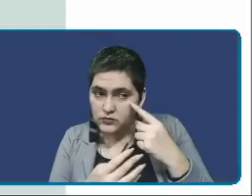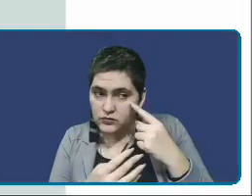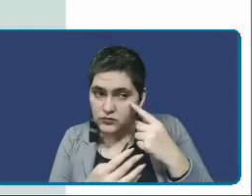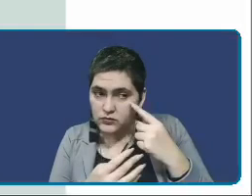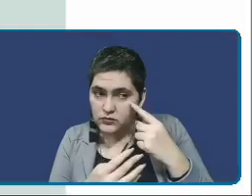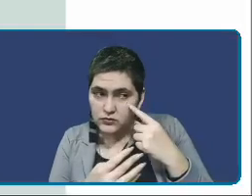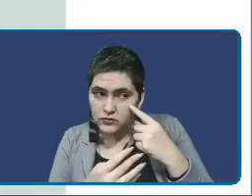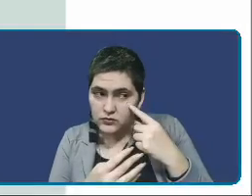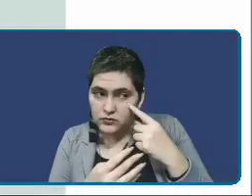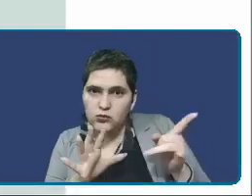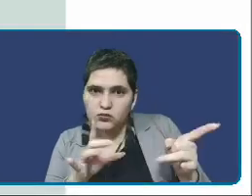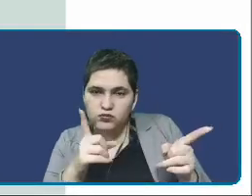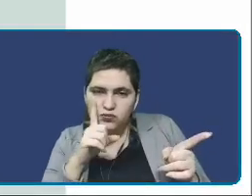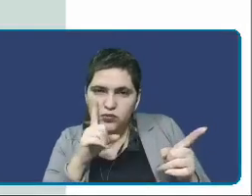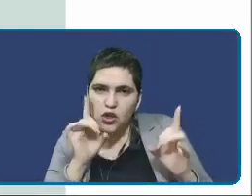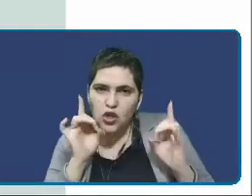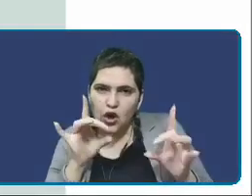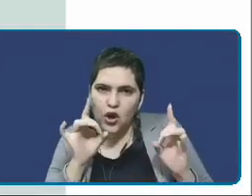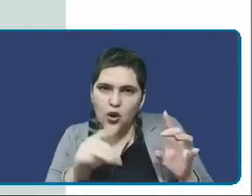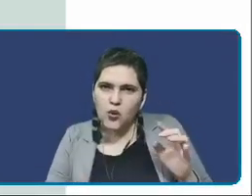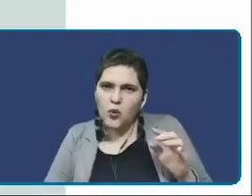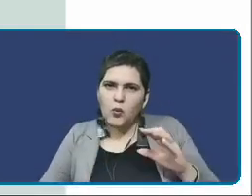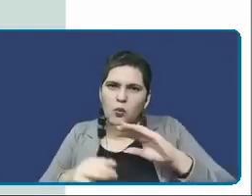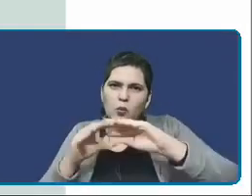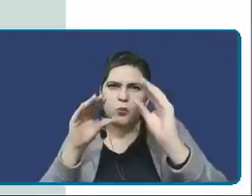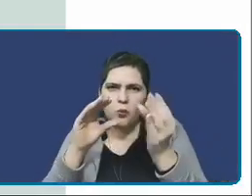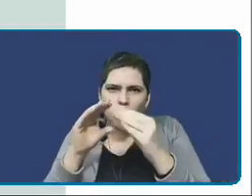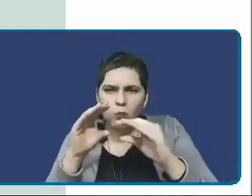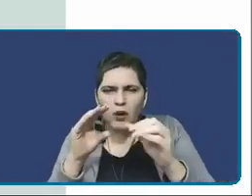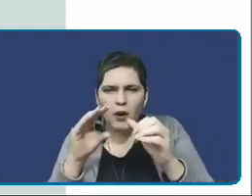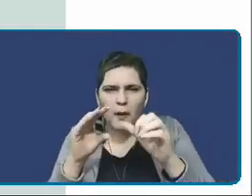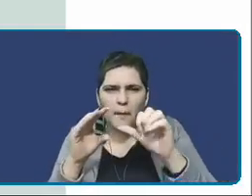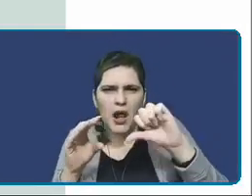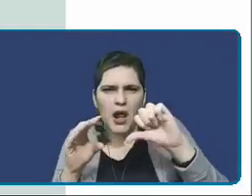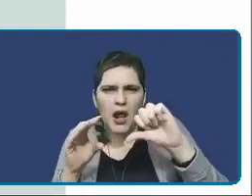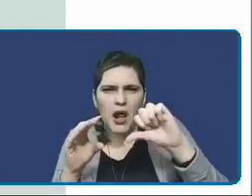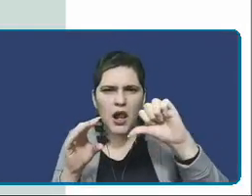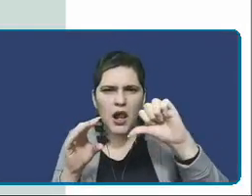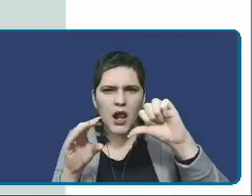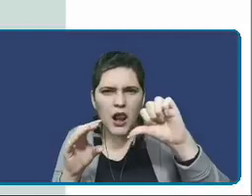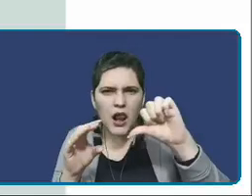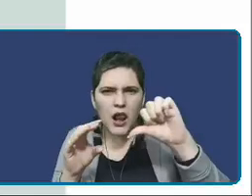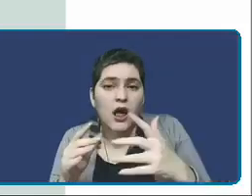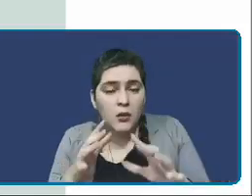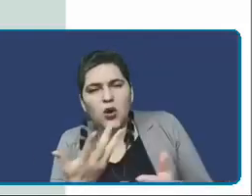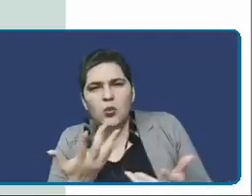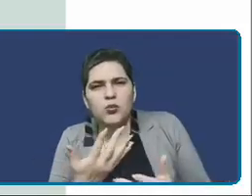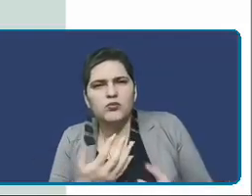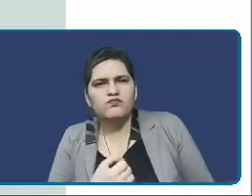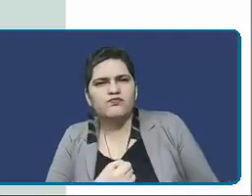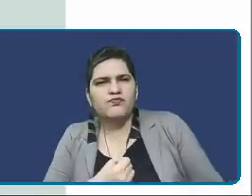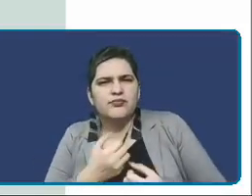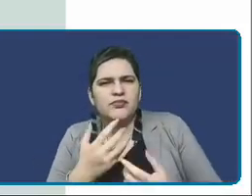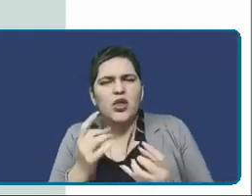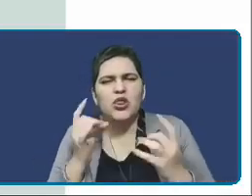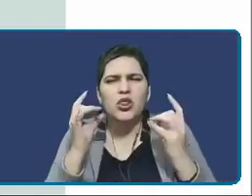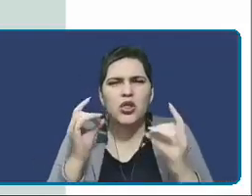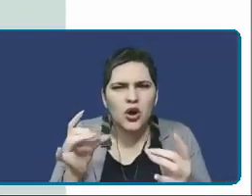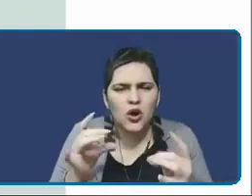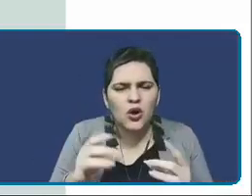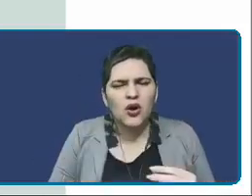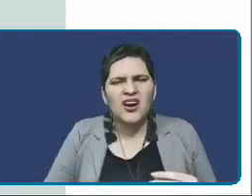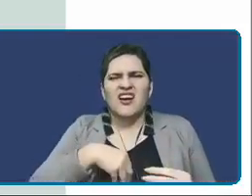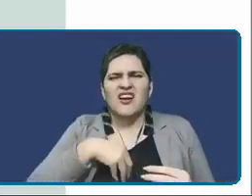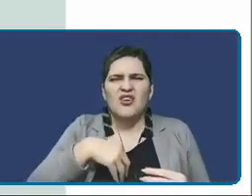manifestación de algo digestivo que está ocurriendo, o es la manera de manifestar que me arde, tengo reflujo o